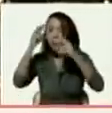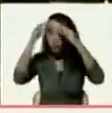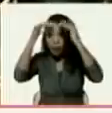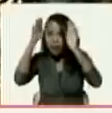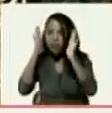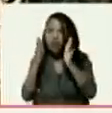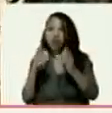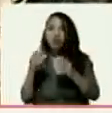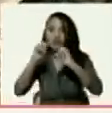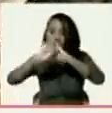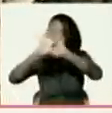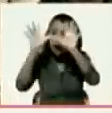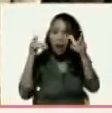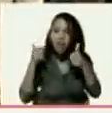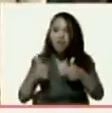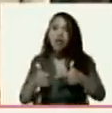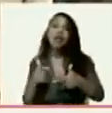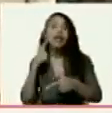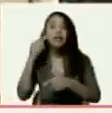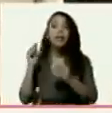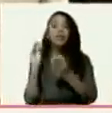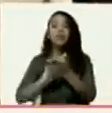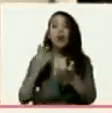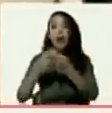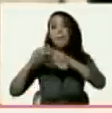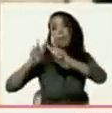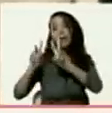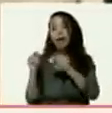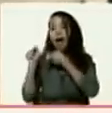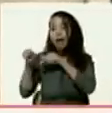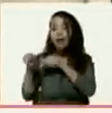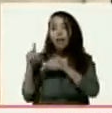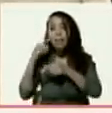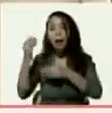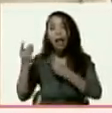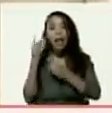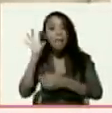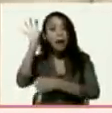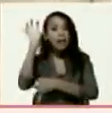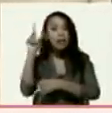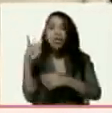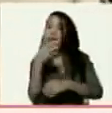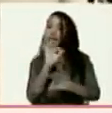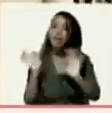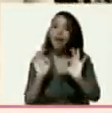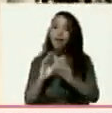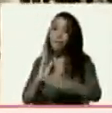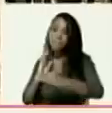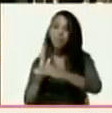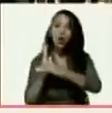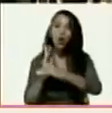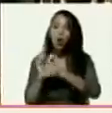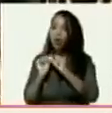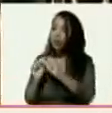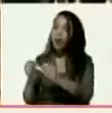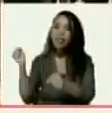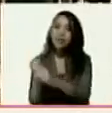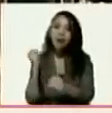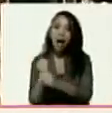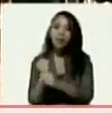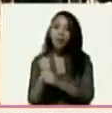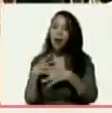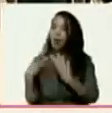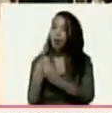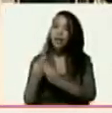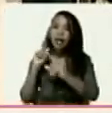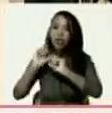hará todo lo posible para mantener la paz en este recinto y reiteró que el país no se va a paralizar, que se sigue trabajando para acompañar todas